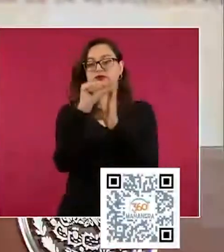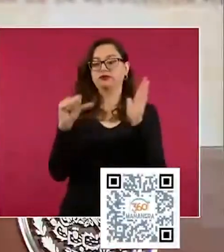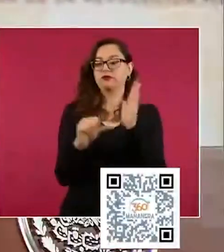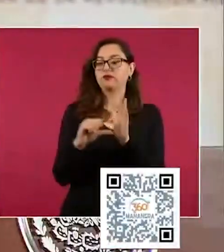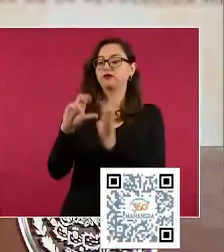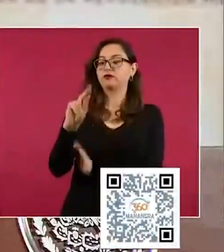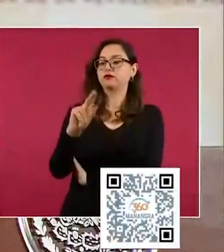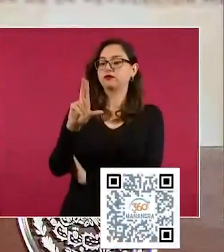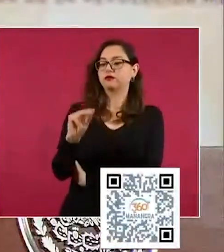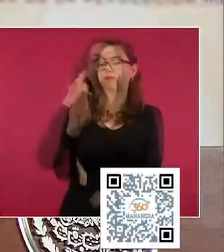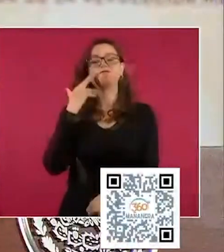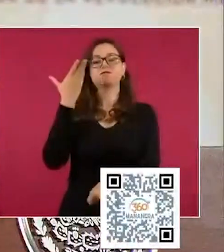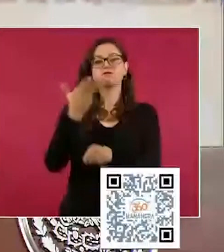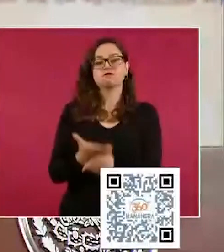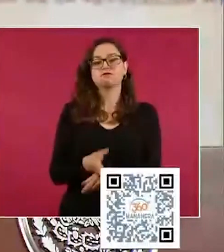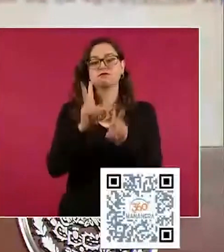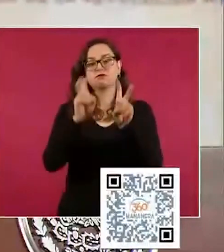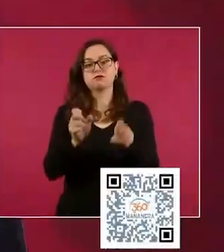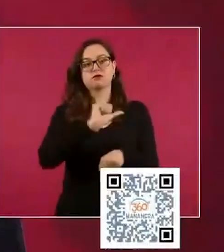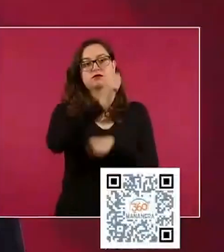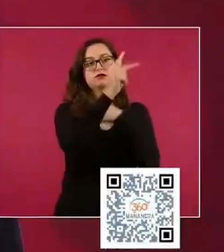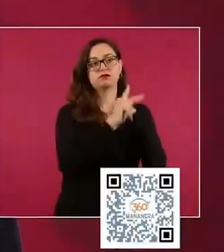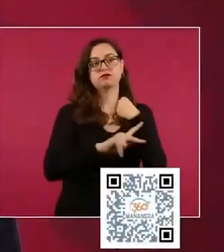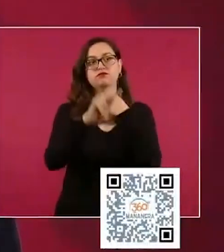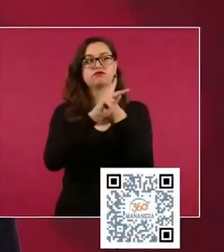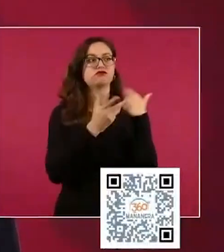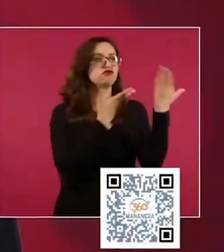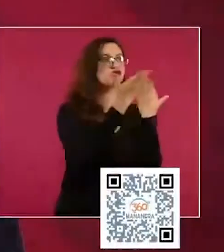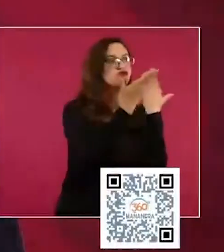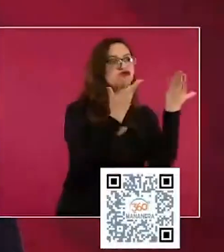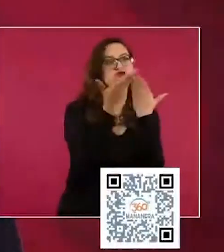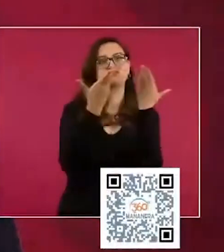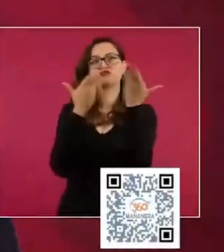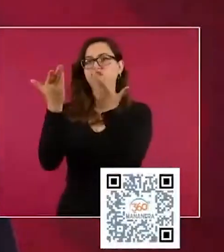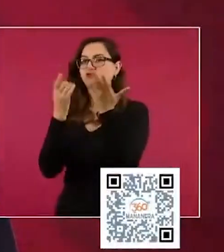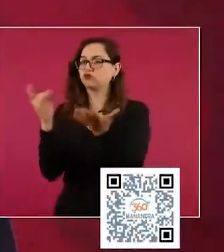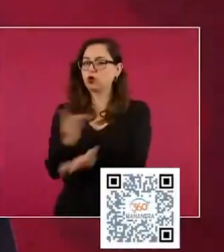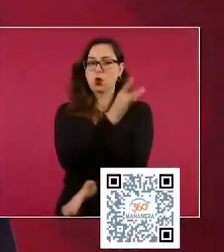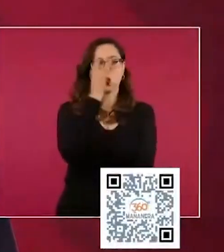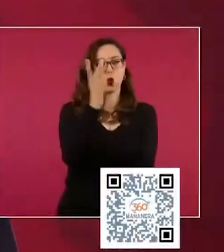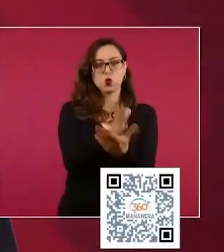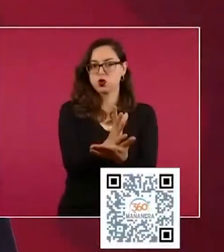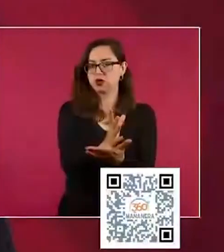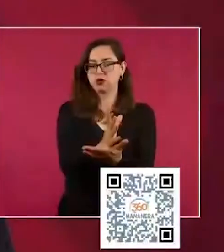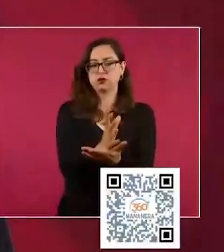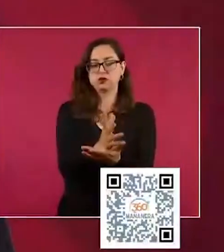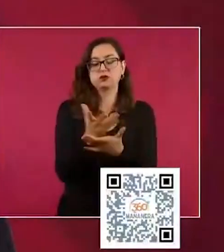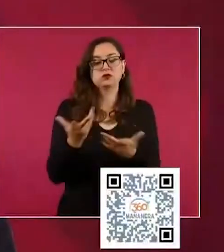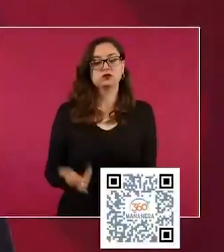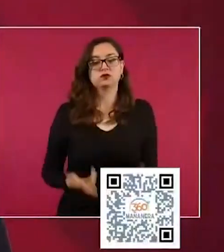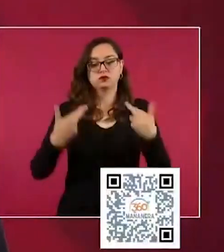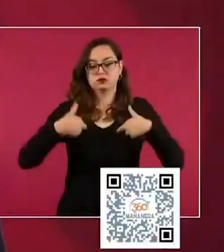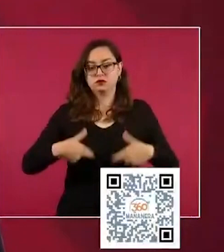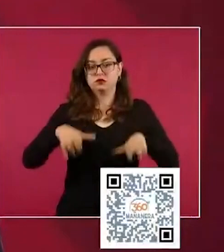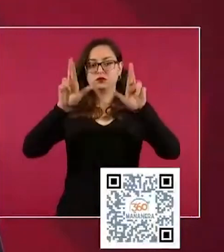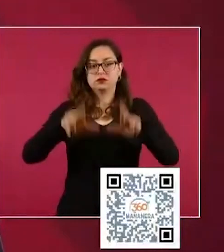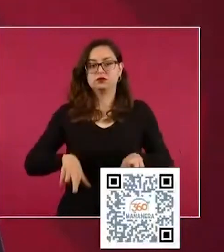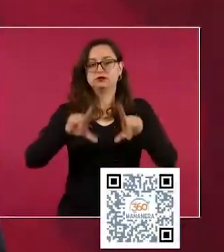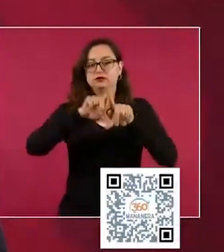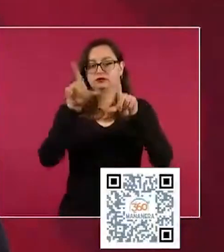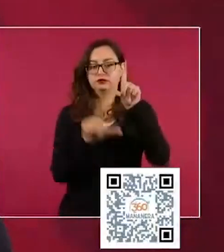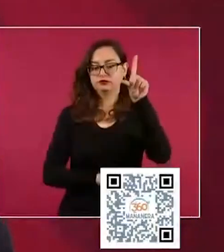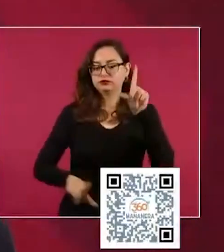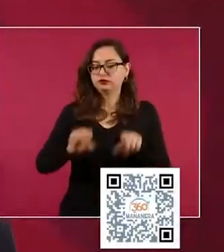el responsable de la política exterior y representa al estado mexicano